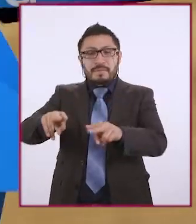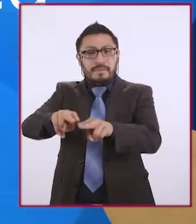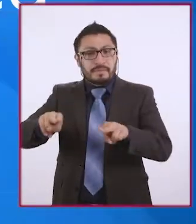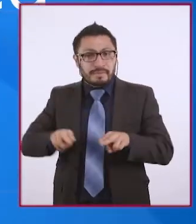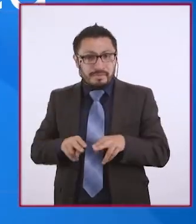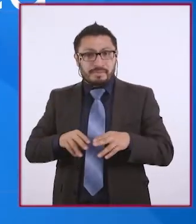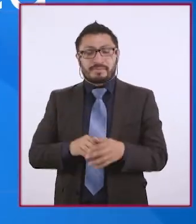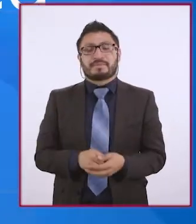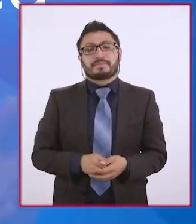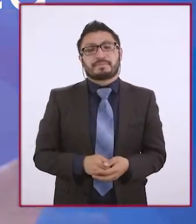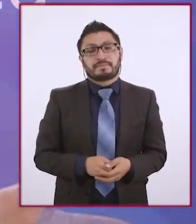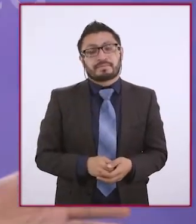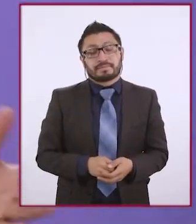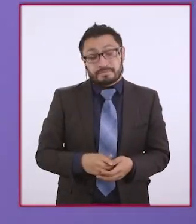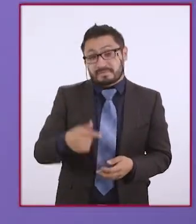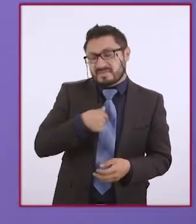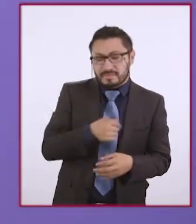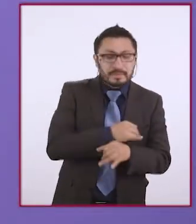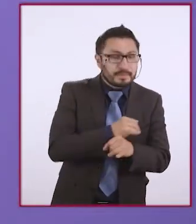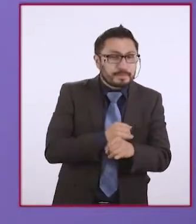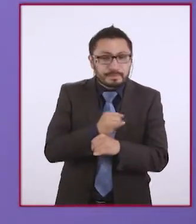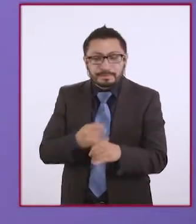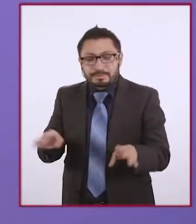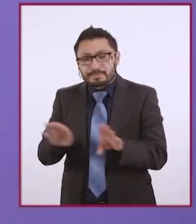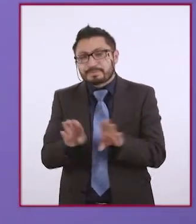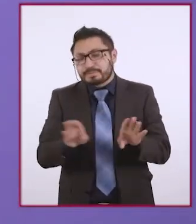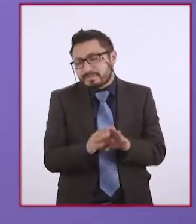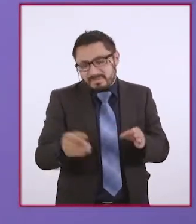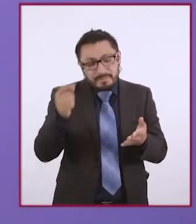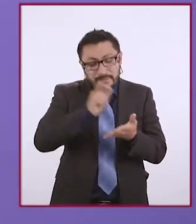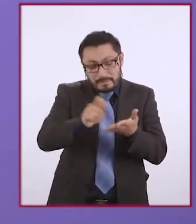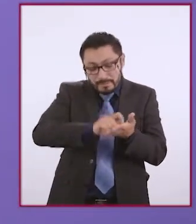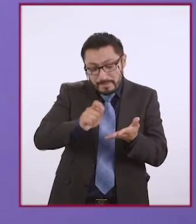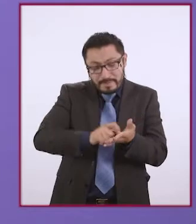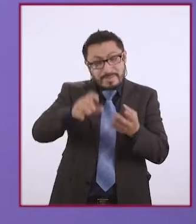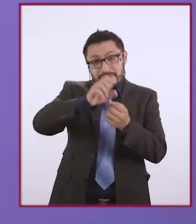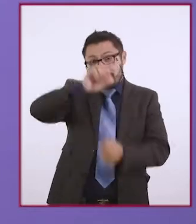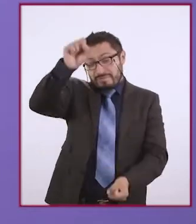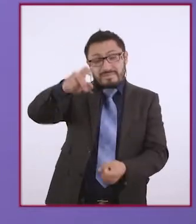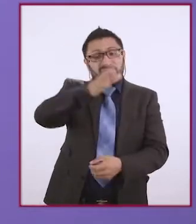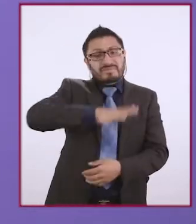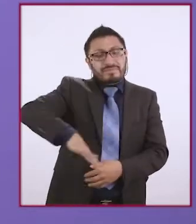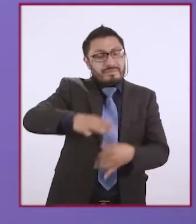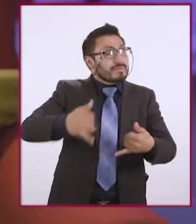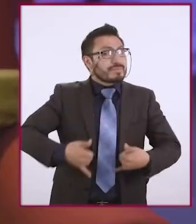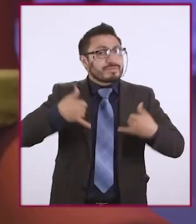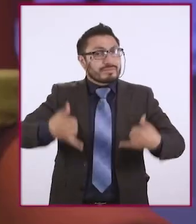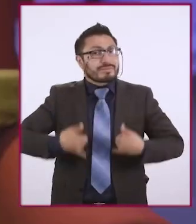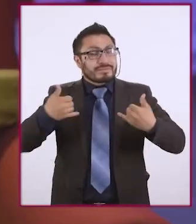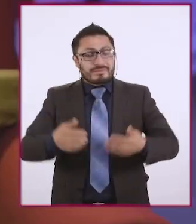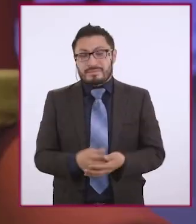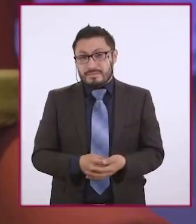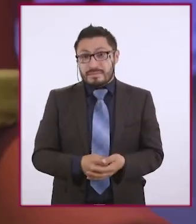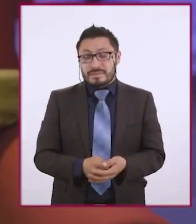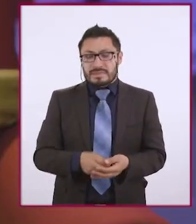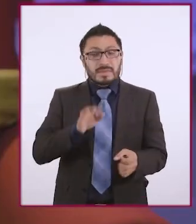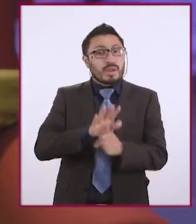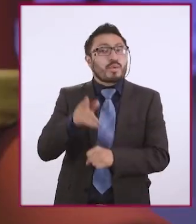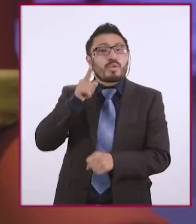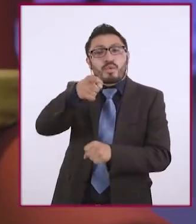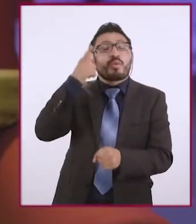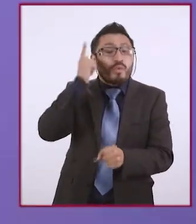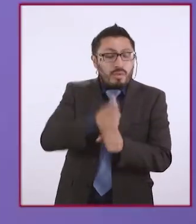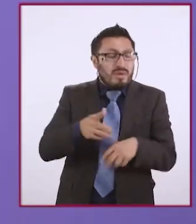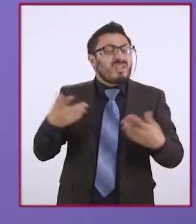nacional. Pues me metí a investigar cómo nos toma en cuenta la Constitución a las y los jóvenes. ¿Y lo que encontraste